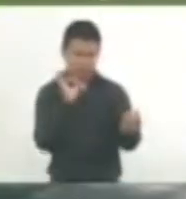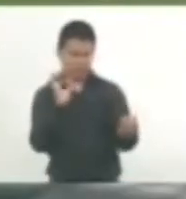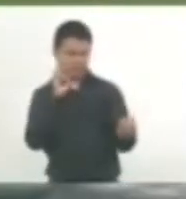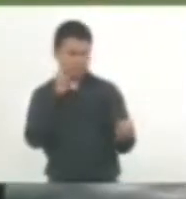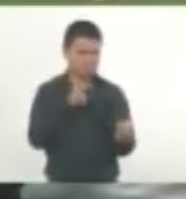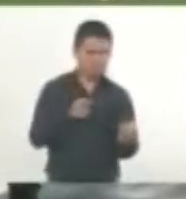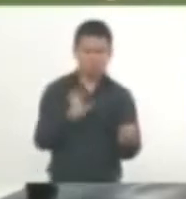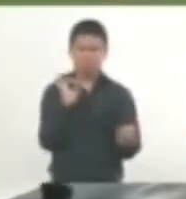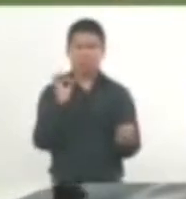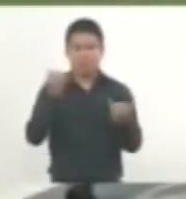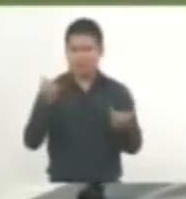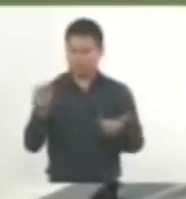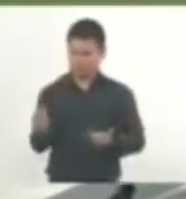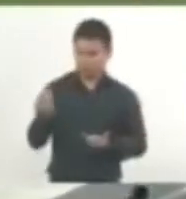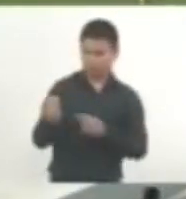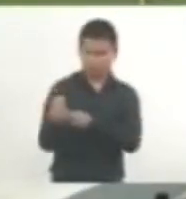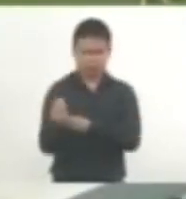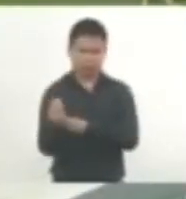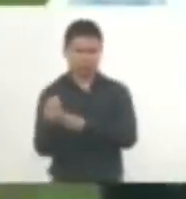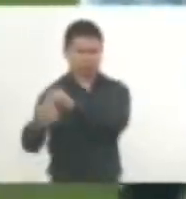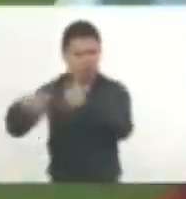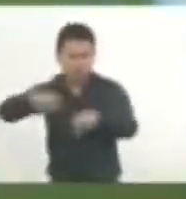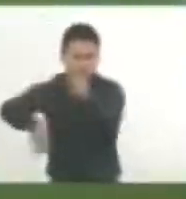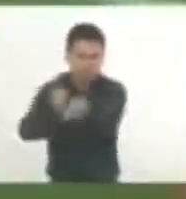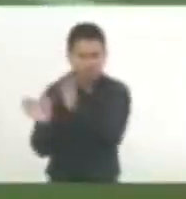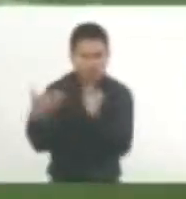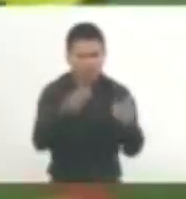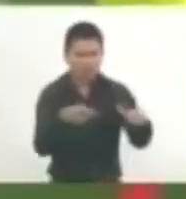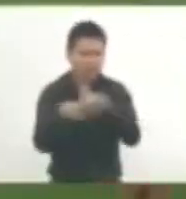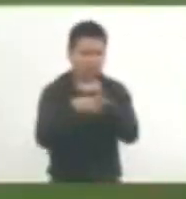a la cancha y enfrentar a su rival, Bolivia.